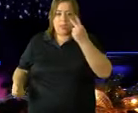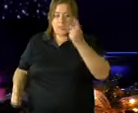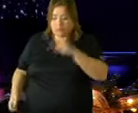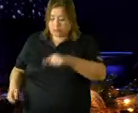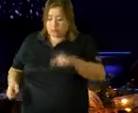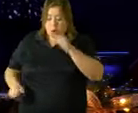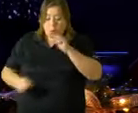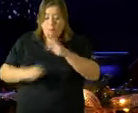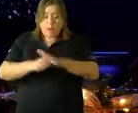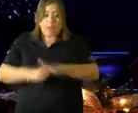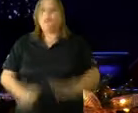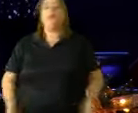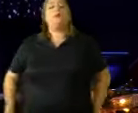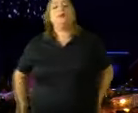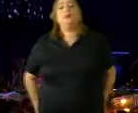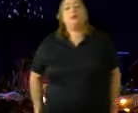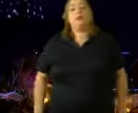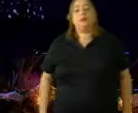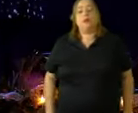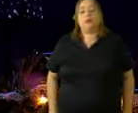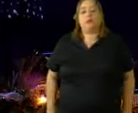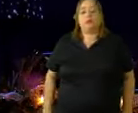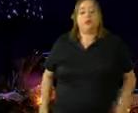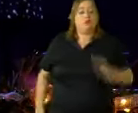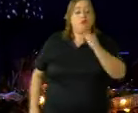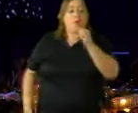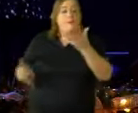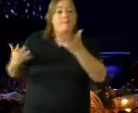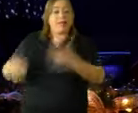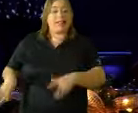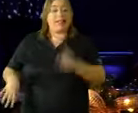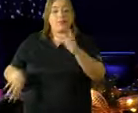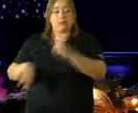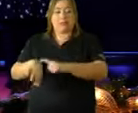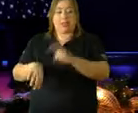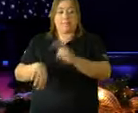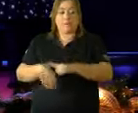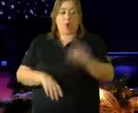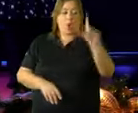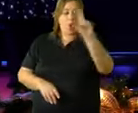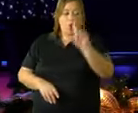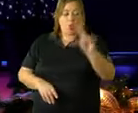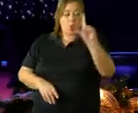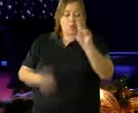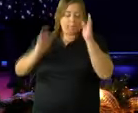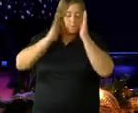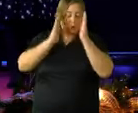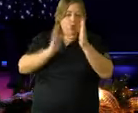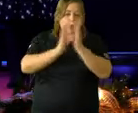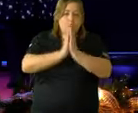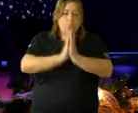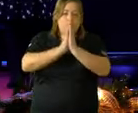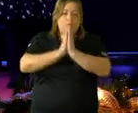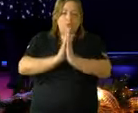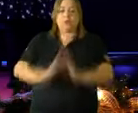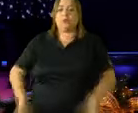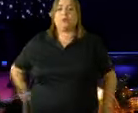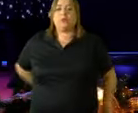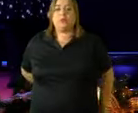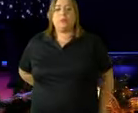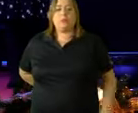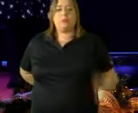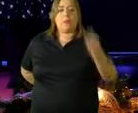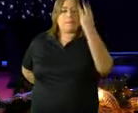cumplida. No perdemos el tiempo los lunes, oramos. El miércoles en la